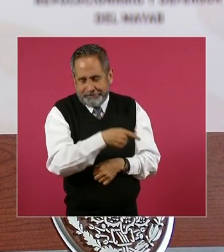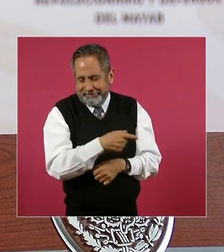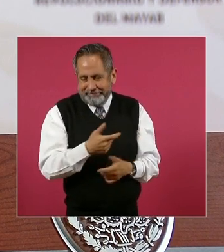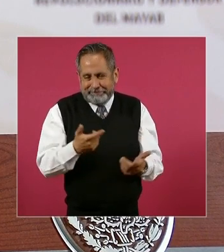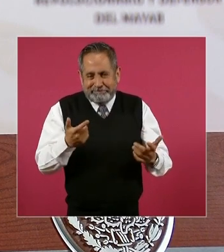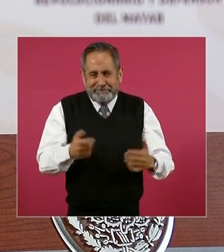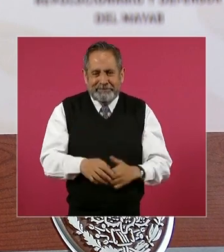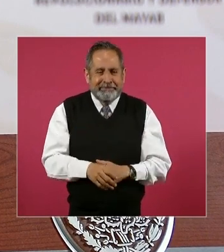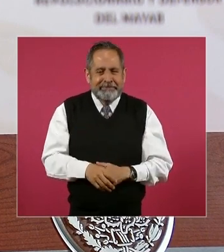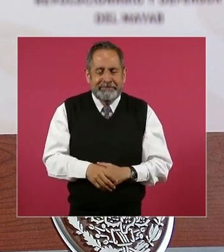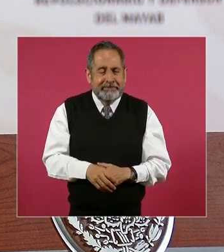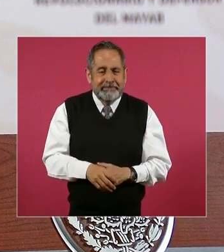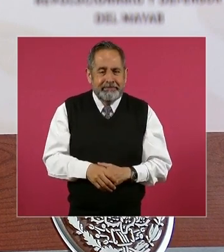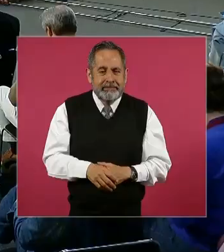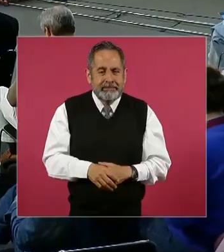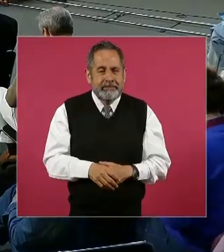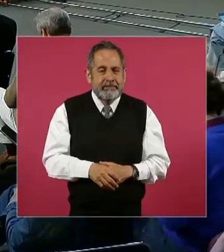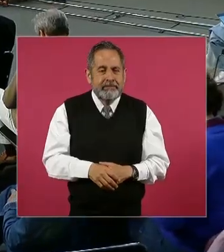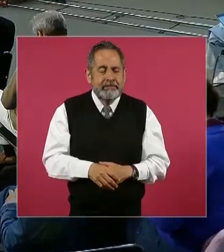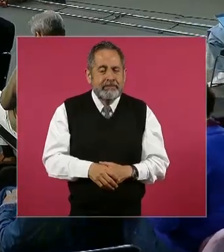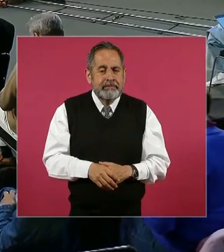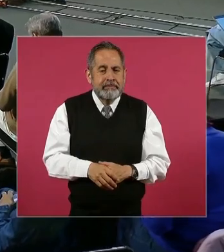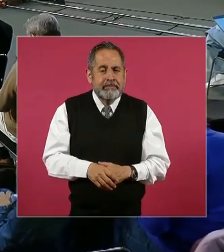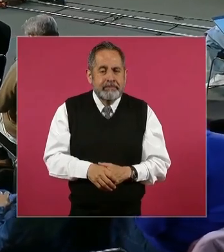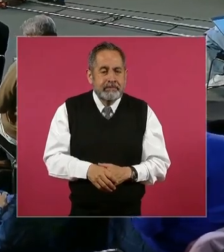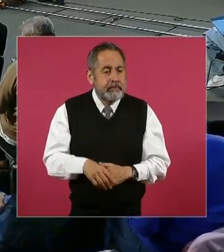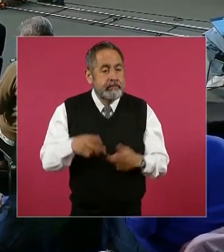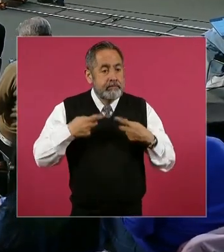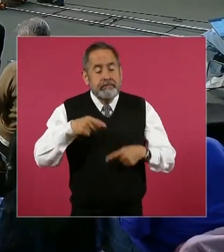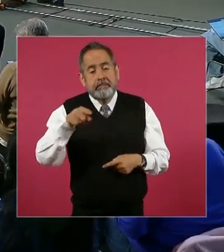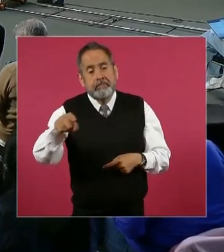ternura porque no hay gente